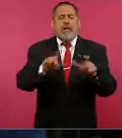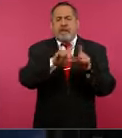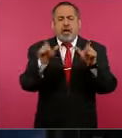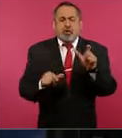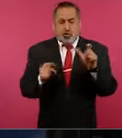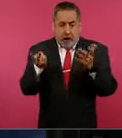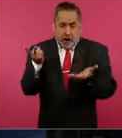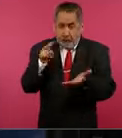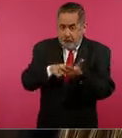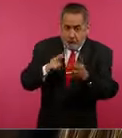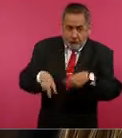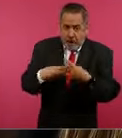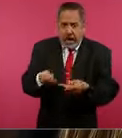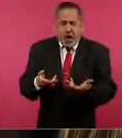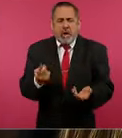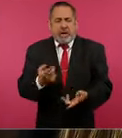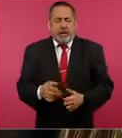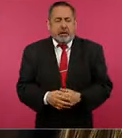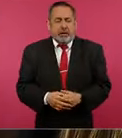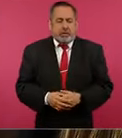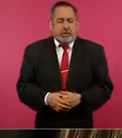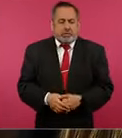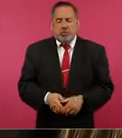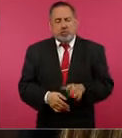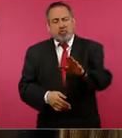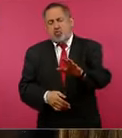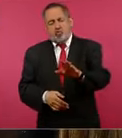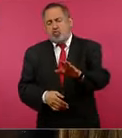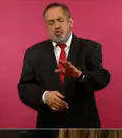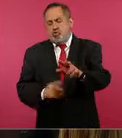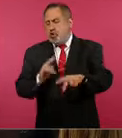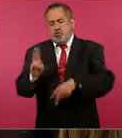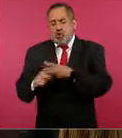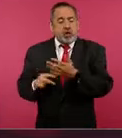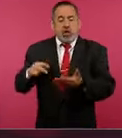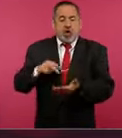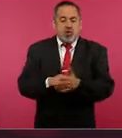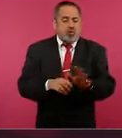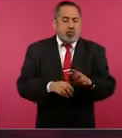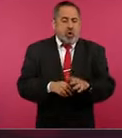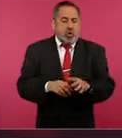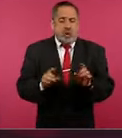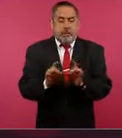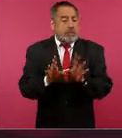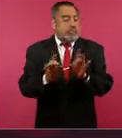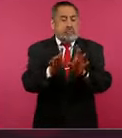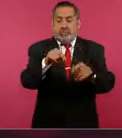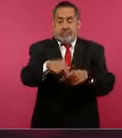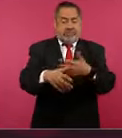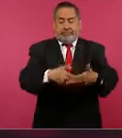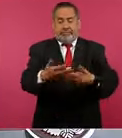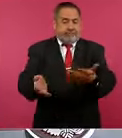desplegada o no. Sí, no llegó porque se dieron las cosas